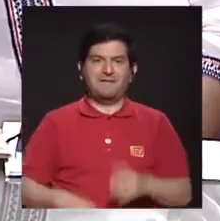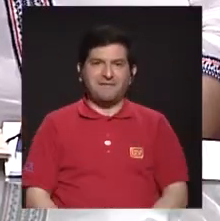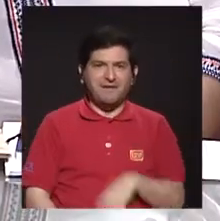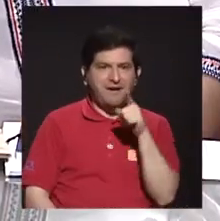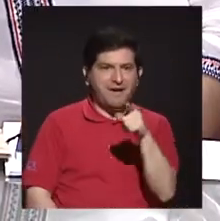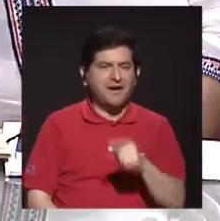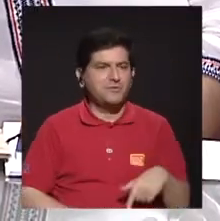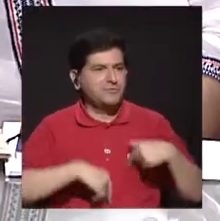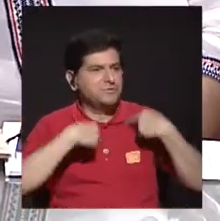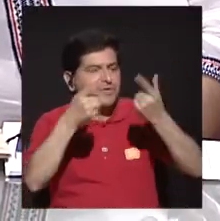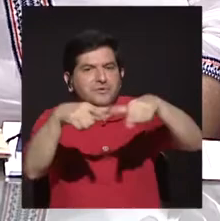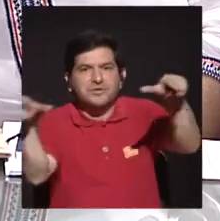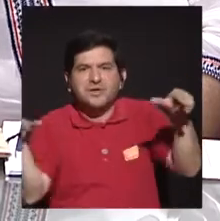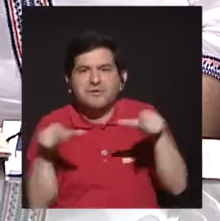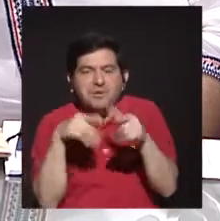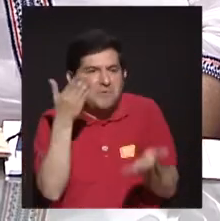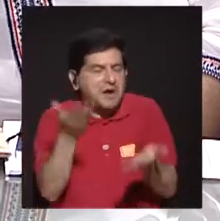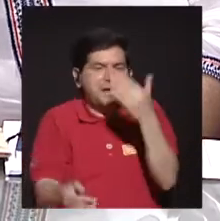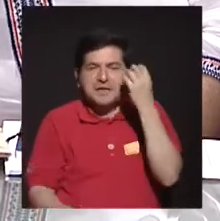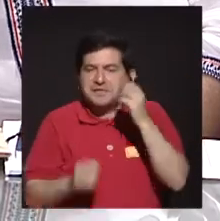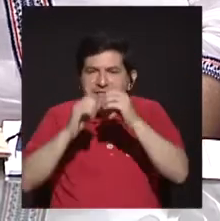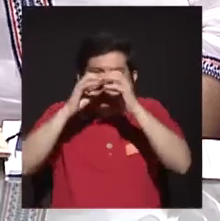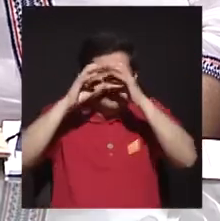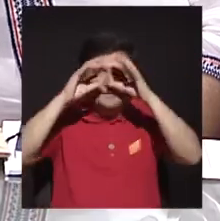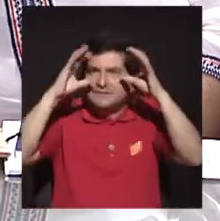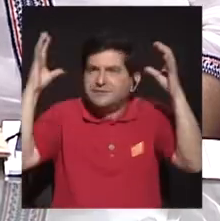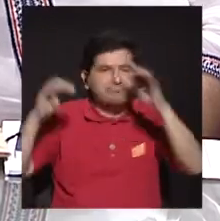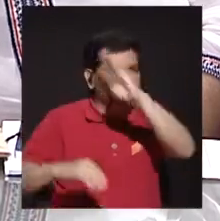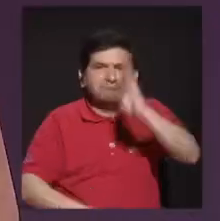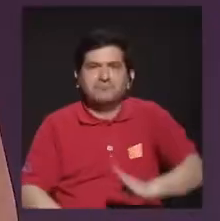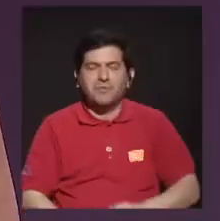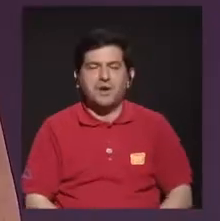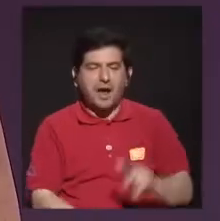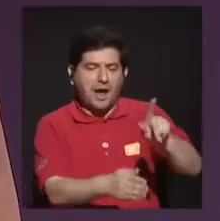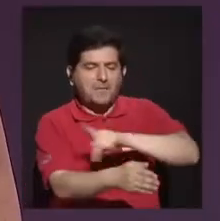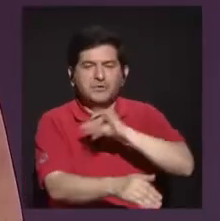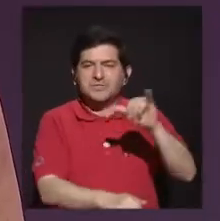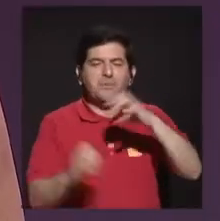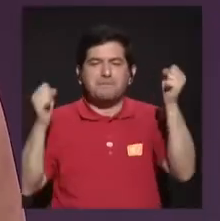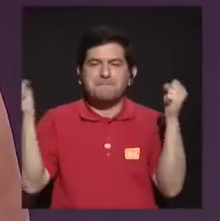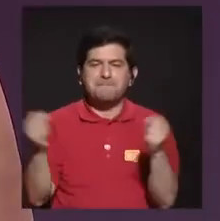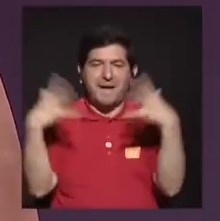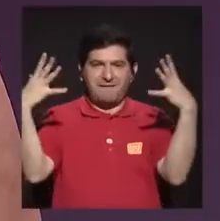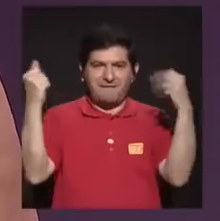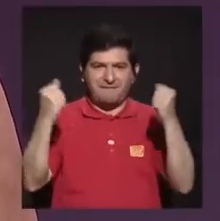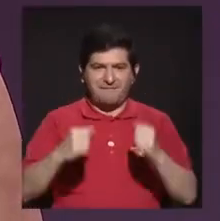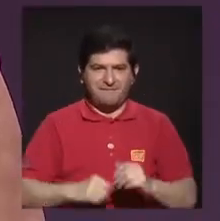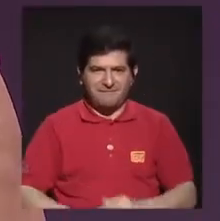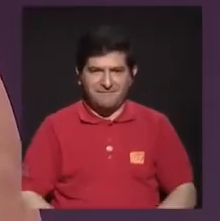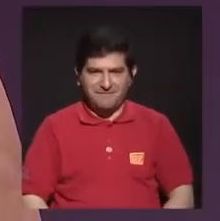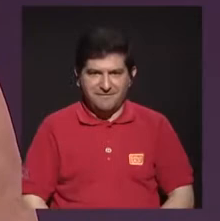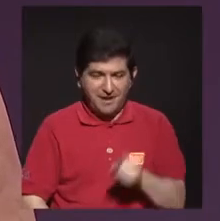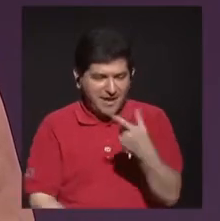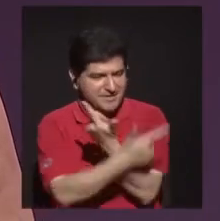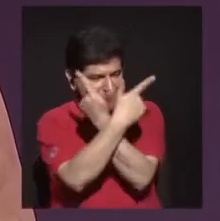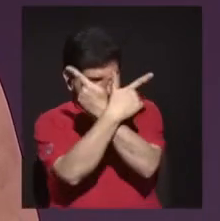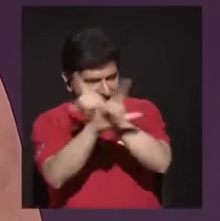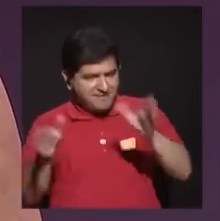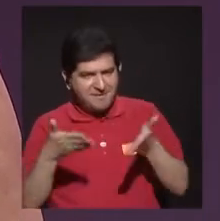a lugares que usted ni siquiera se imagina que existen. La poesía es magia. Entonces eso es